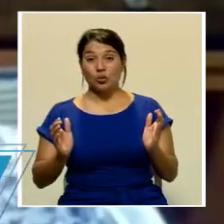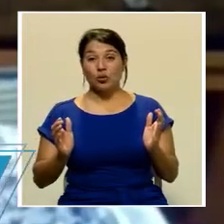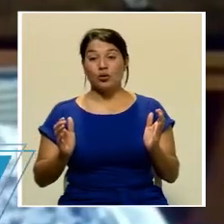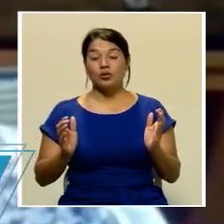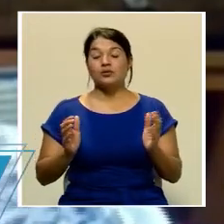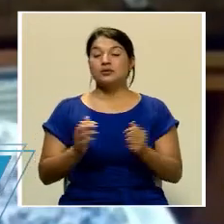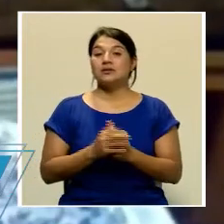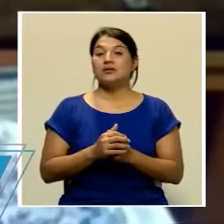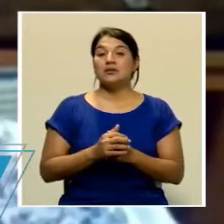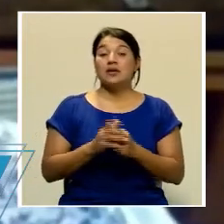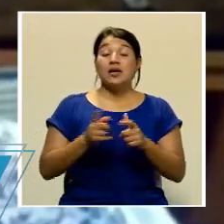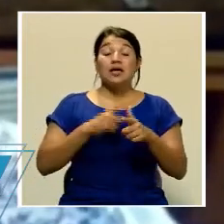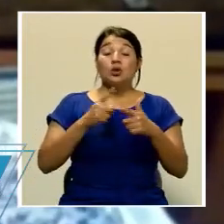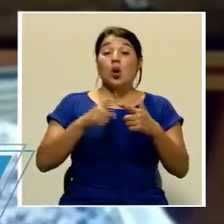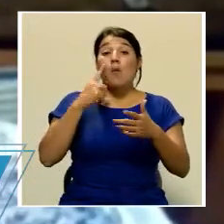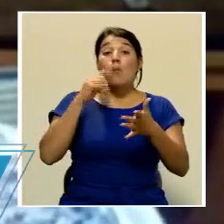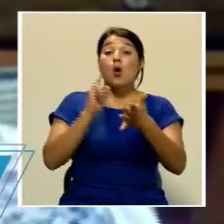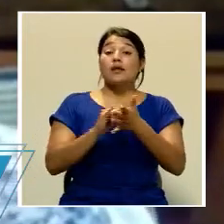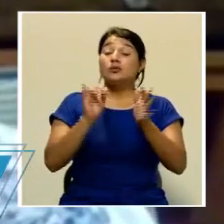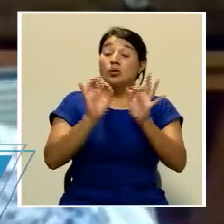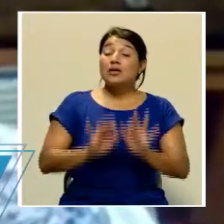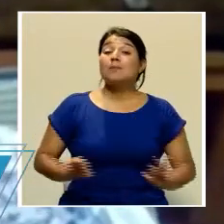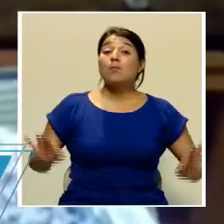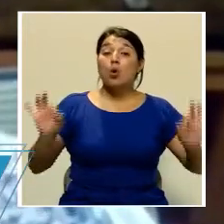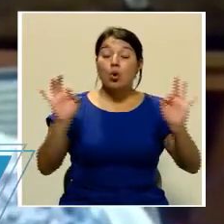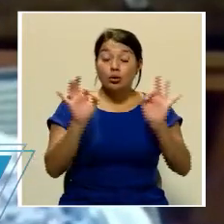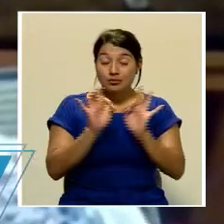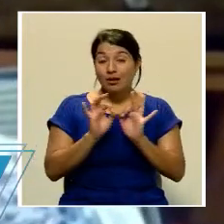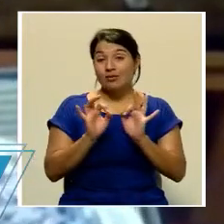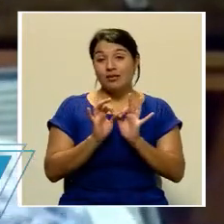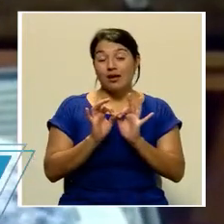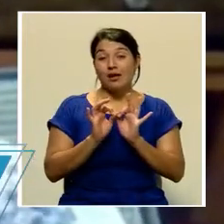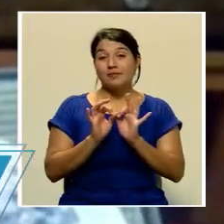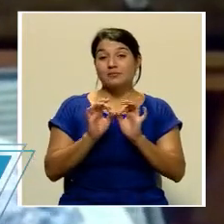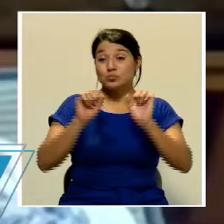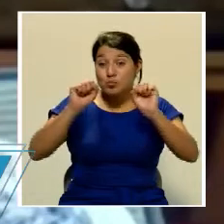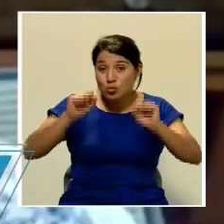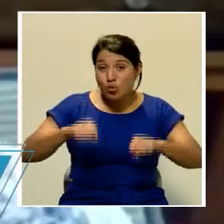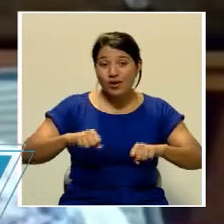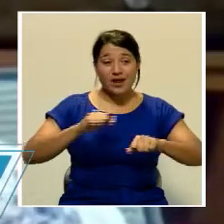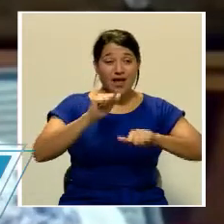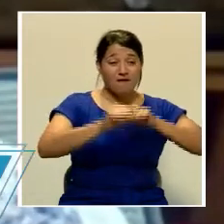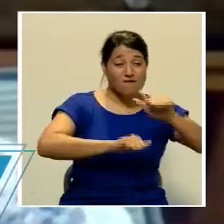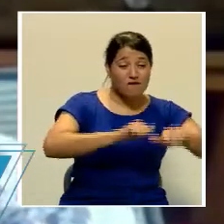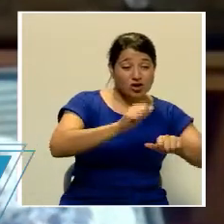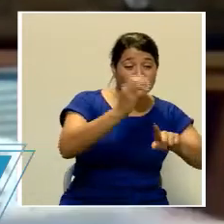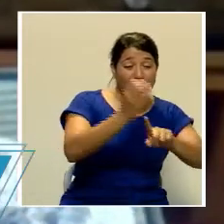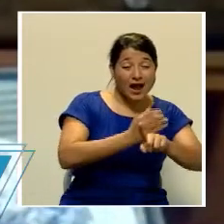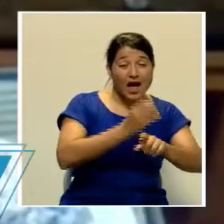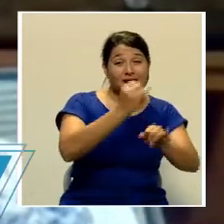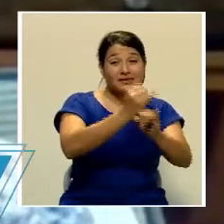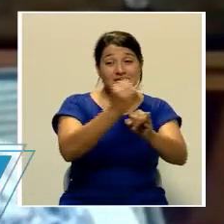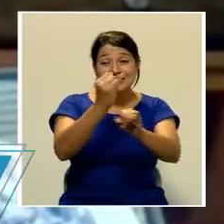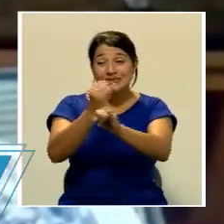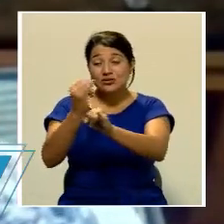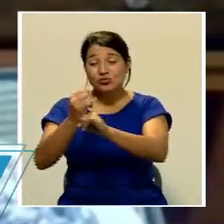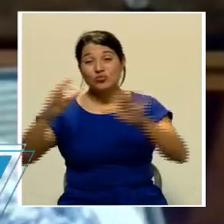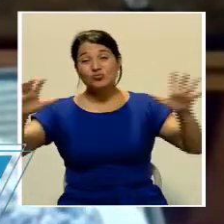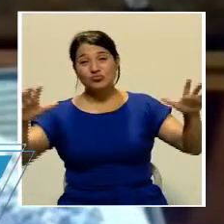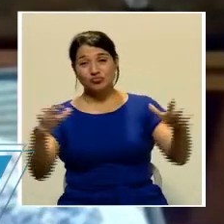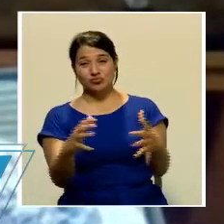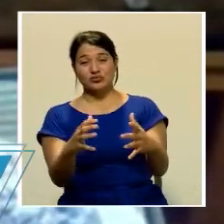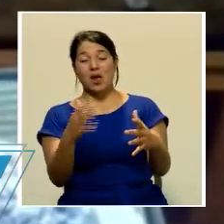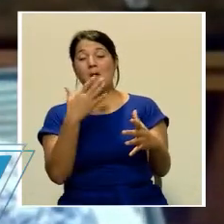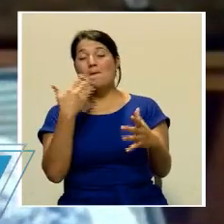bajón, ¿verdad? Entonces, por eso es que es importante, digamos, articular esos esfuerzos, articular la identificación que hace el